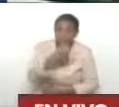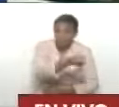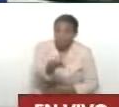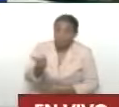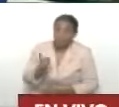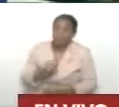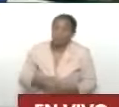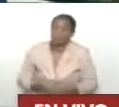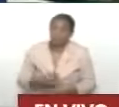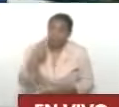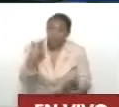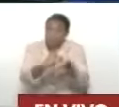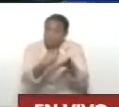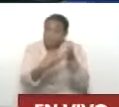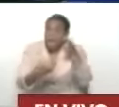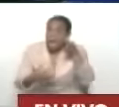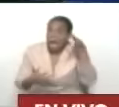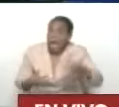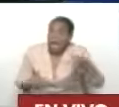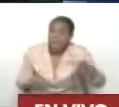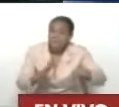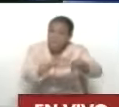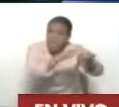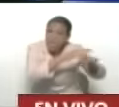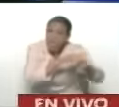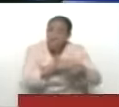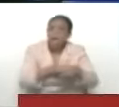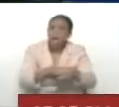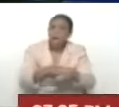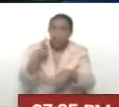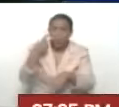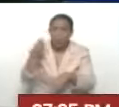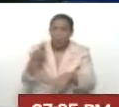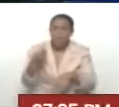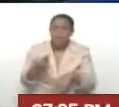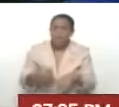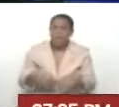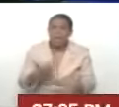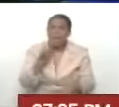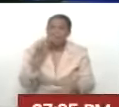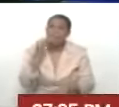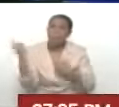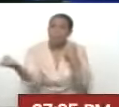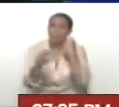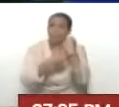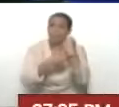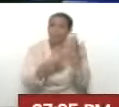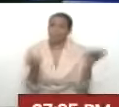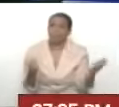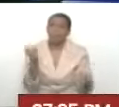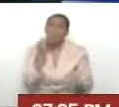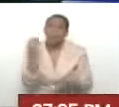aprobaron. Ellos llamaron a una invasión cuando tenían al imbécil de Guaidó y que de presidente del país.